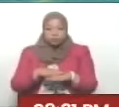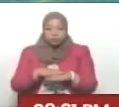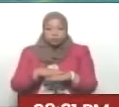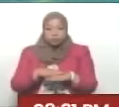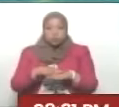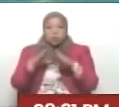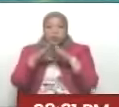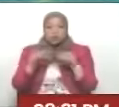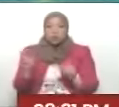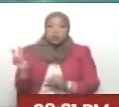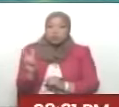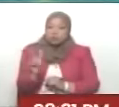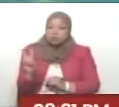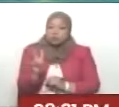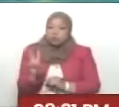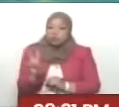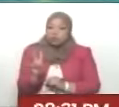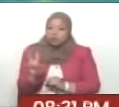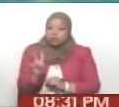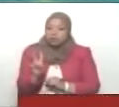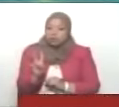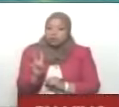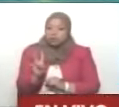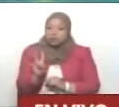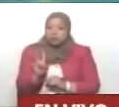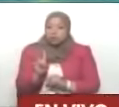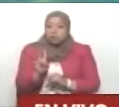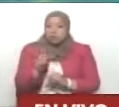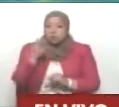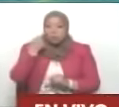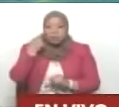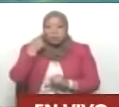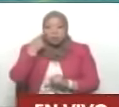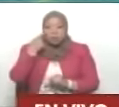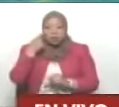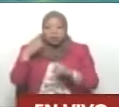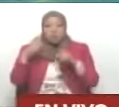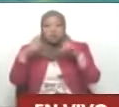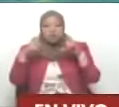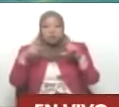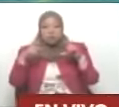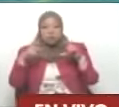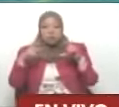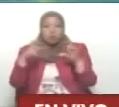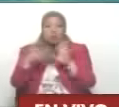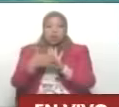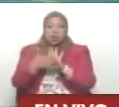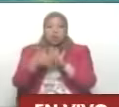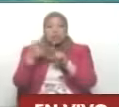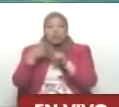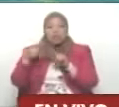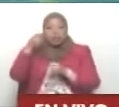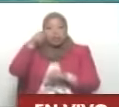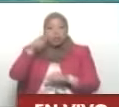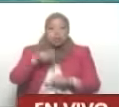en todo el país. Ahí estábamos viendo imágenes de Cocorote,